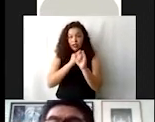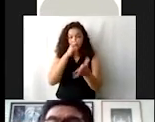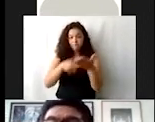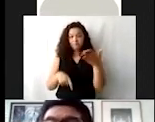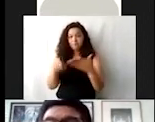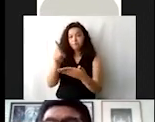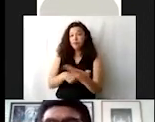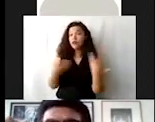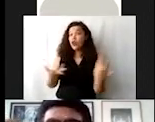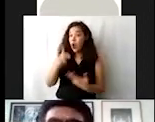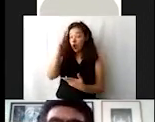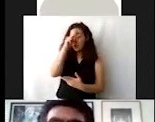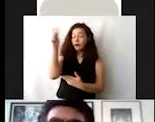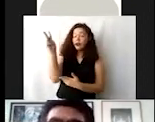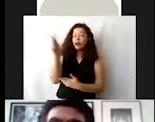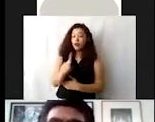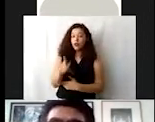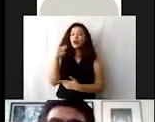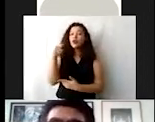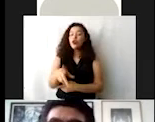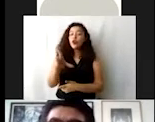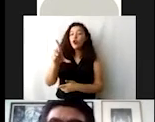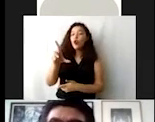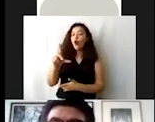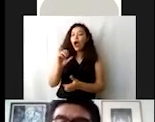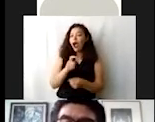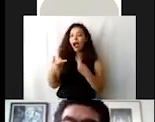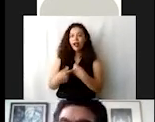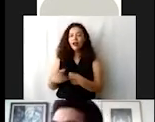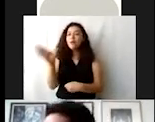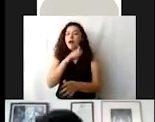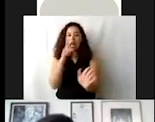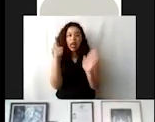digan que estás en un delito de defraudación fiscal. ¿Sí?